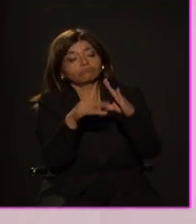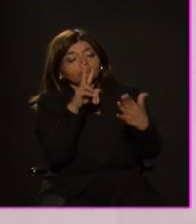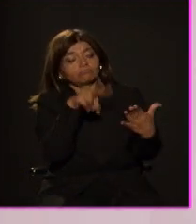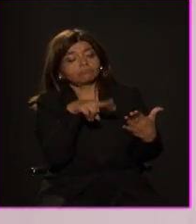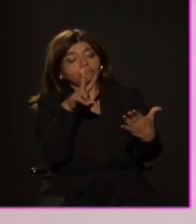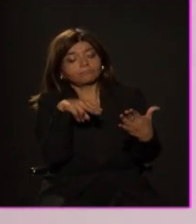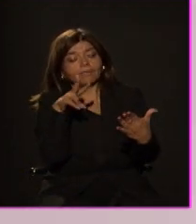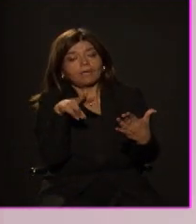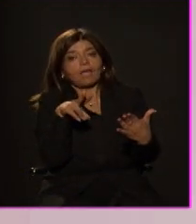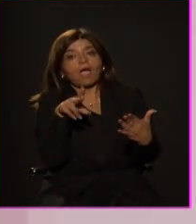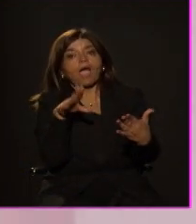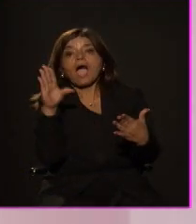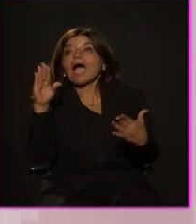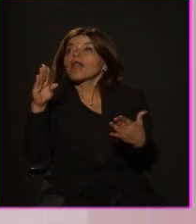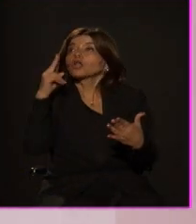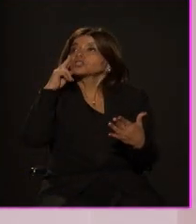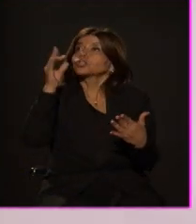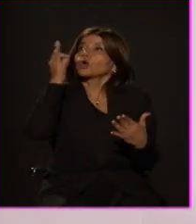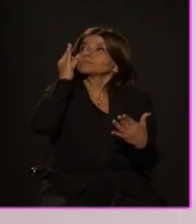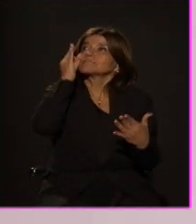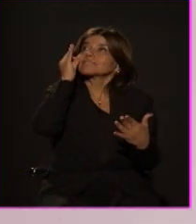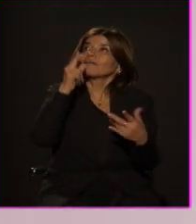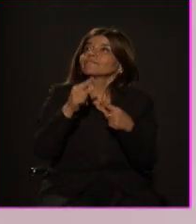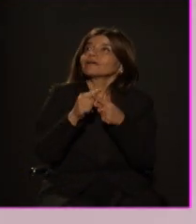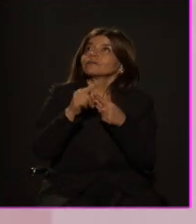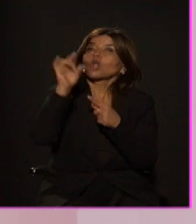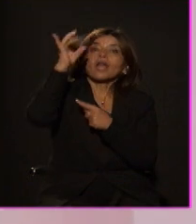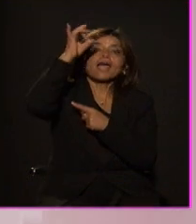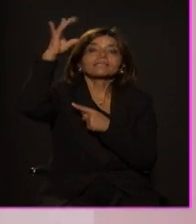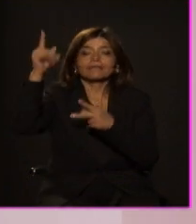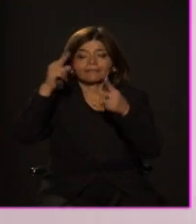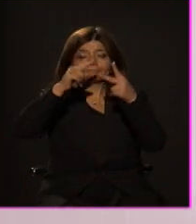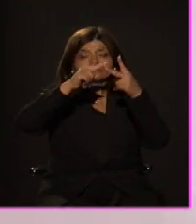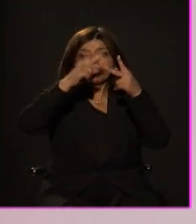veo, anoche se observaron tantos objetos de tal tipo.